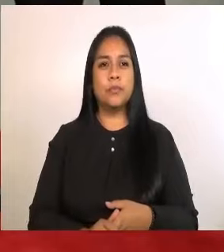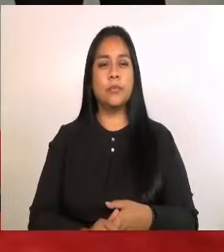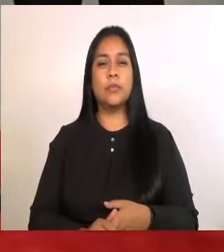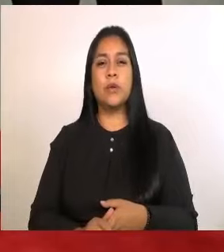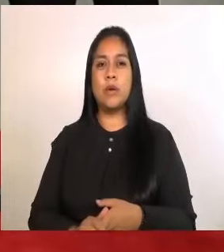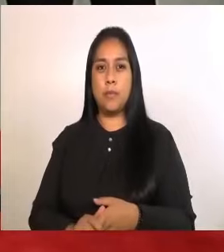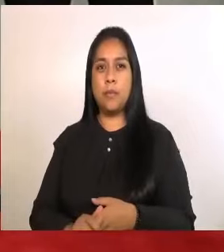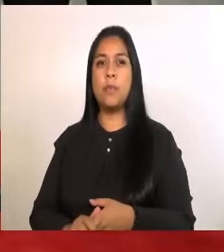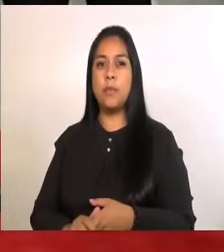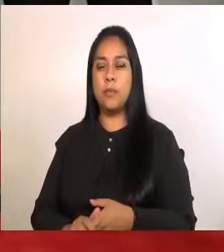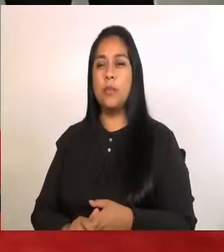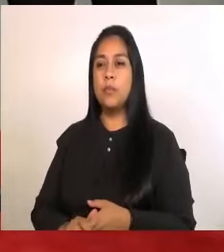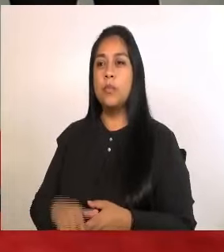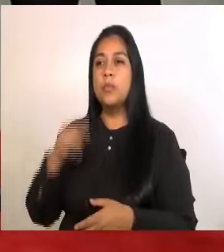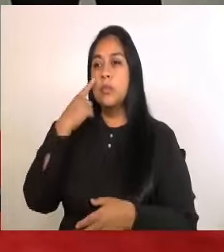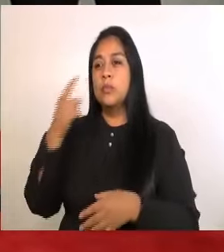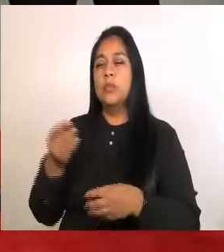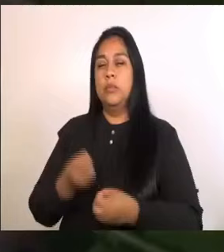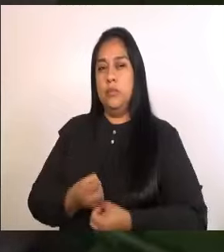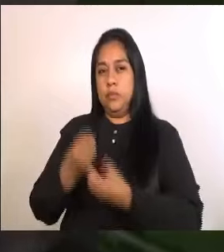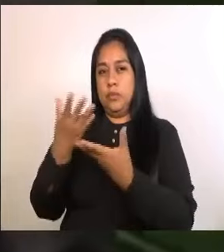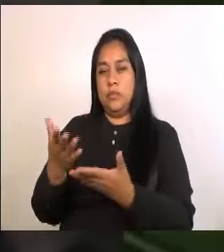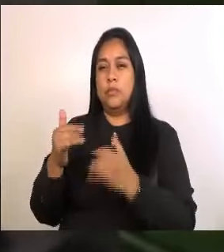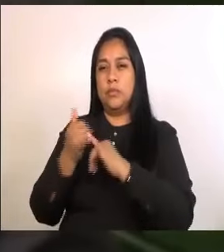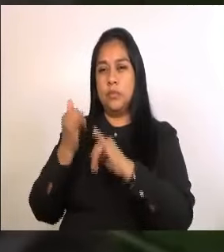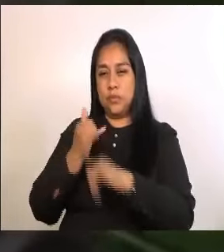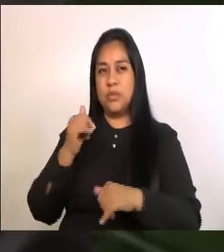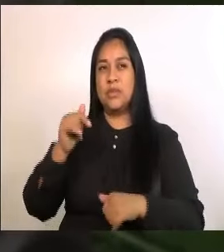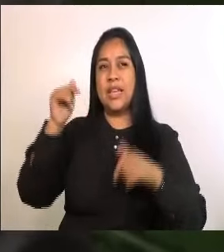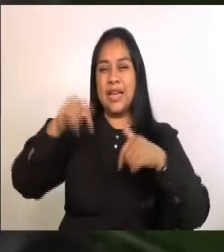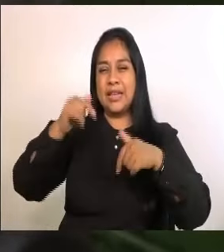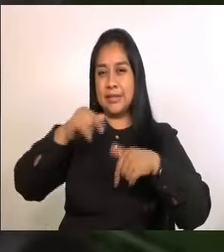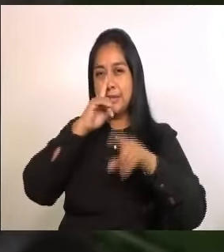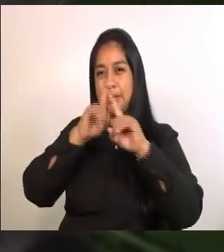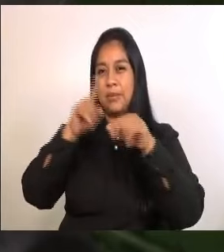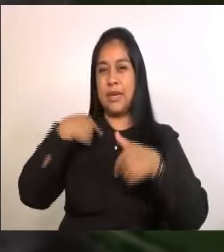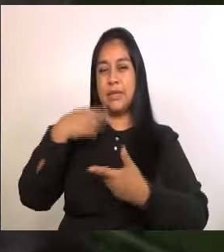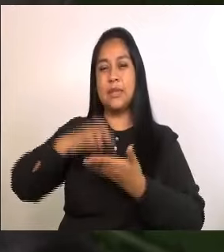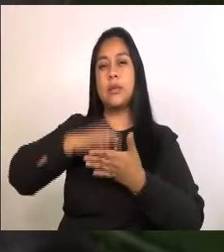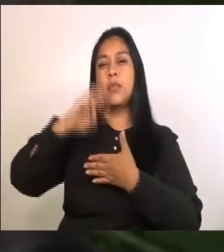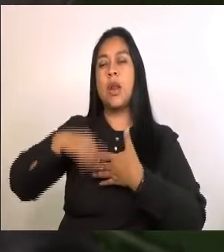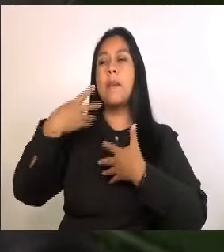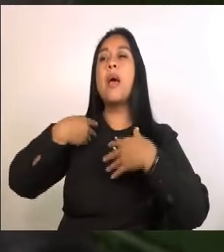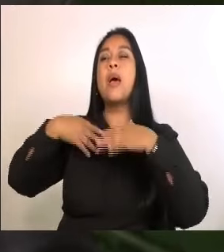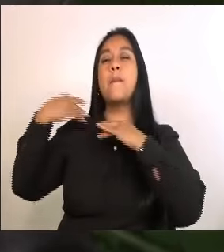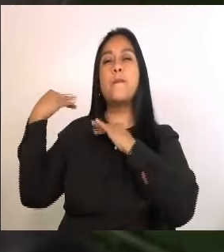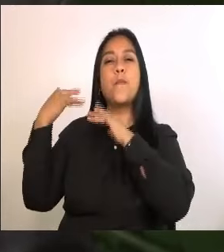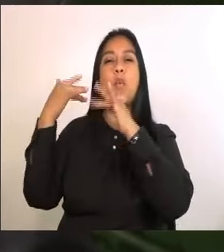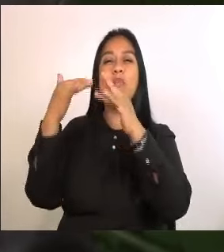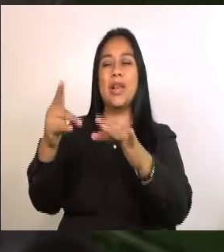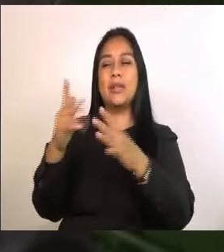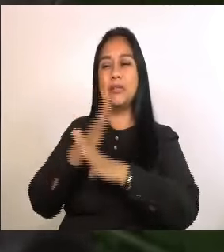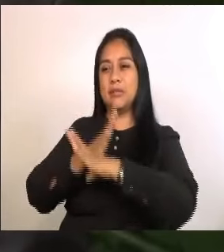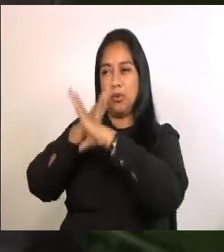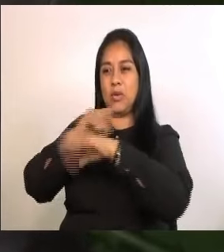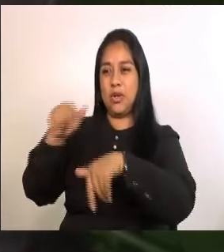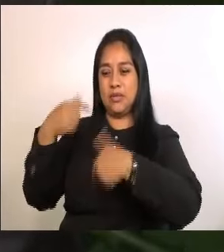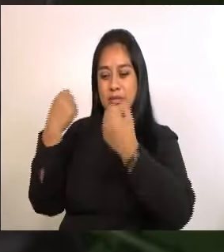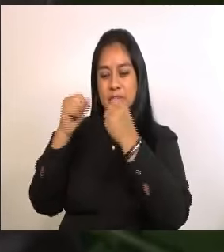Bueno, empiezo por comentar lo último. Este es dentro del programa de movilidad segura que se está manejando